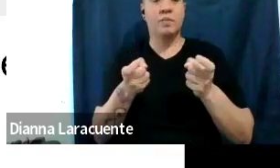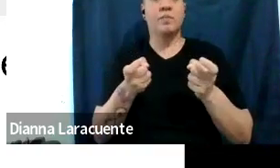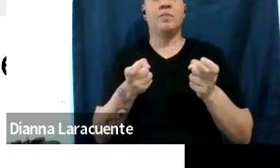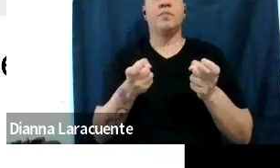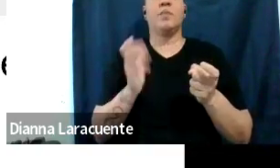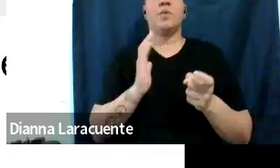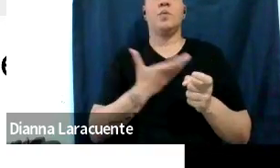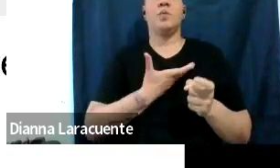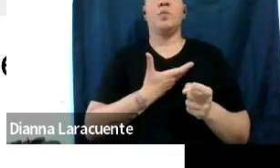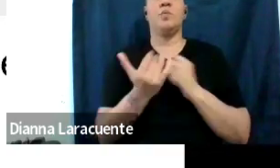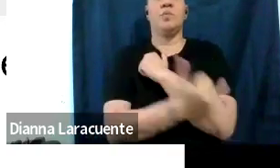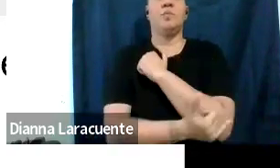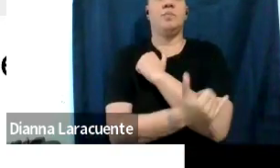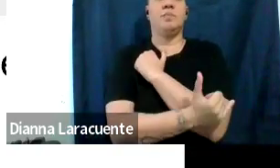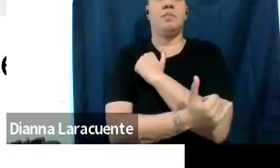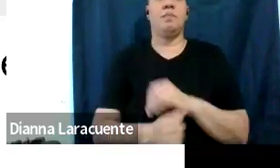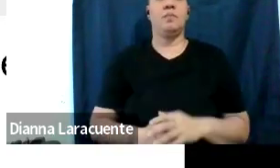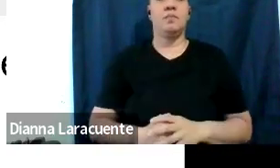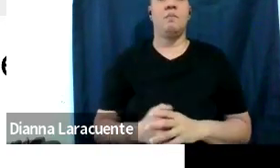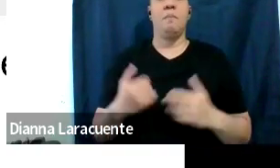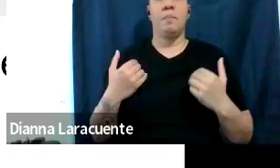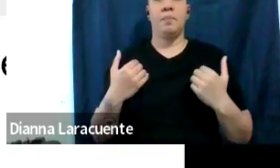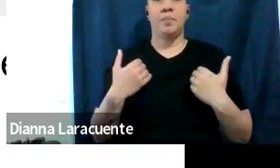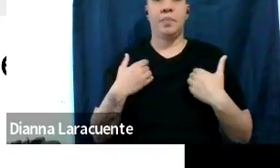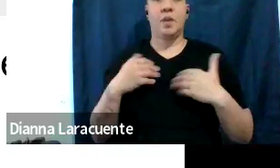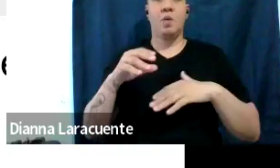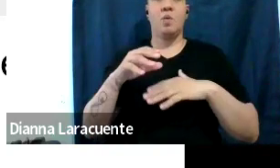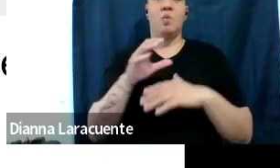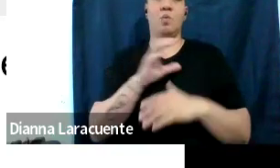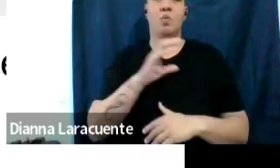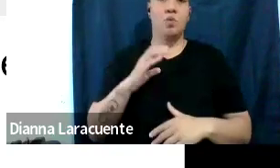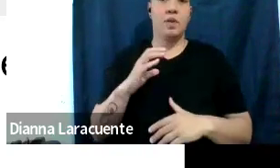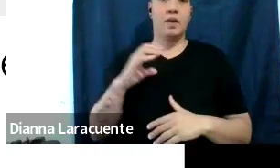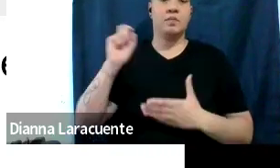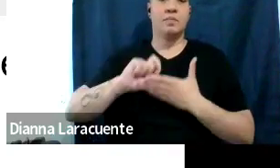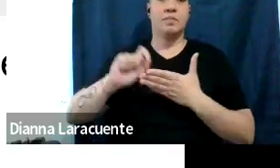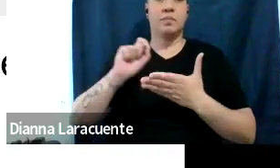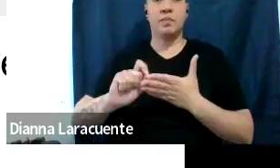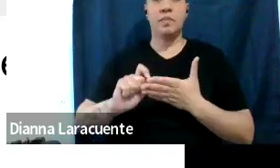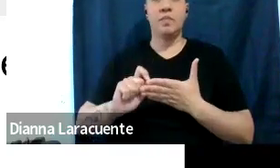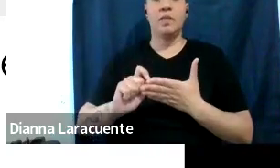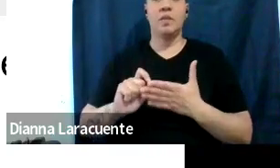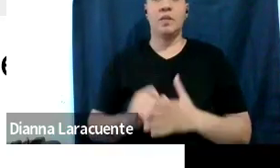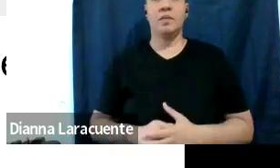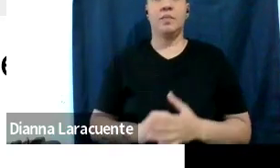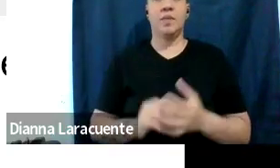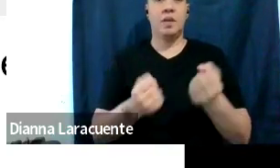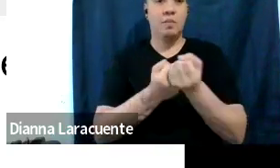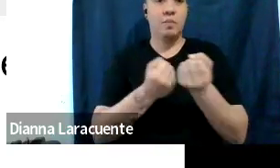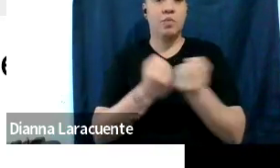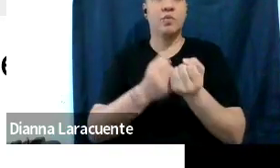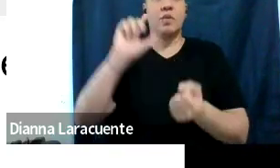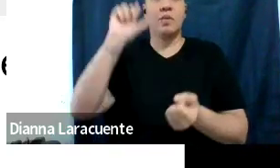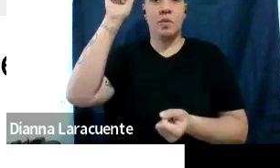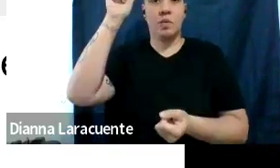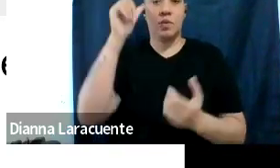país. Teníamos un consejo de secretarios cuyos decretos sancionó siempre, o sea, apoyaba el gobernador.